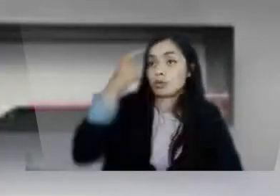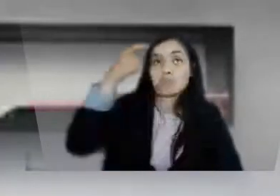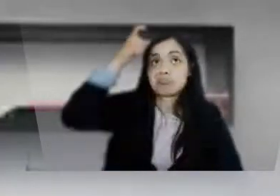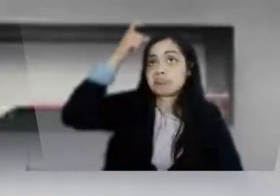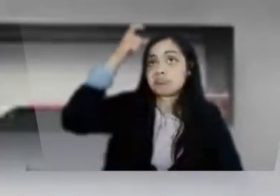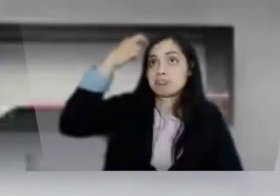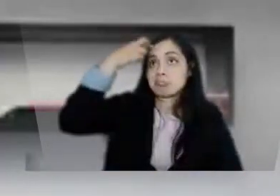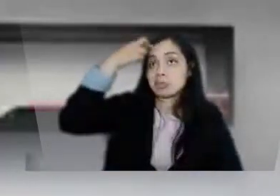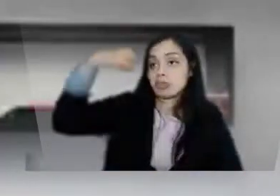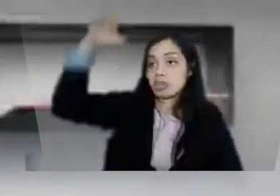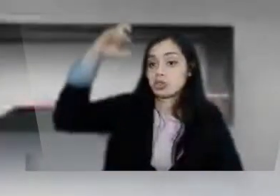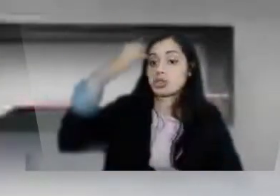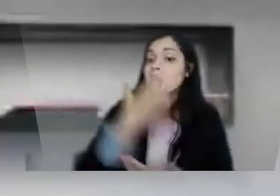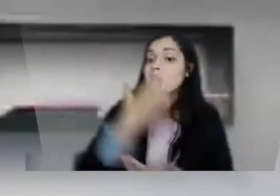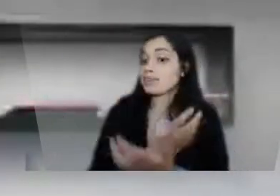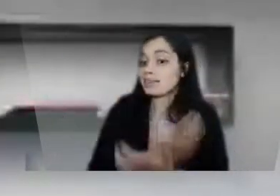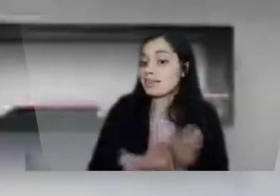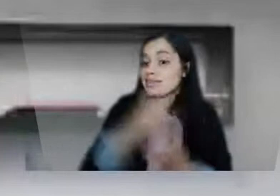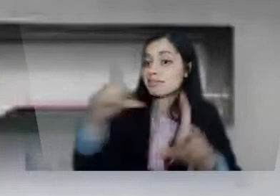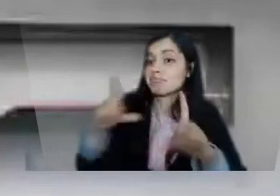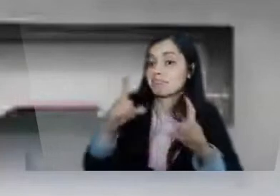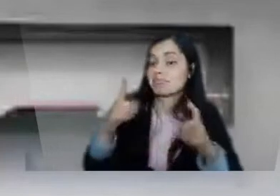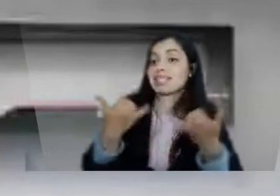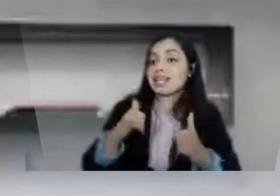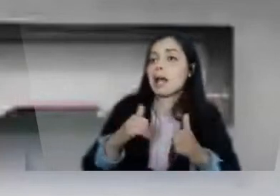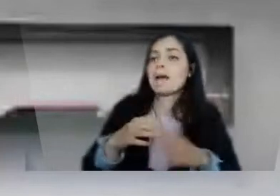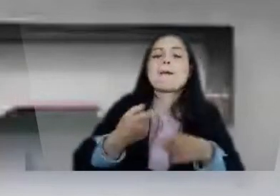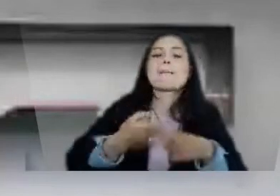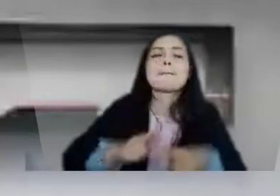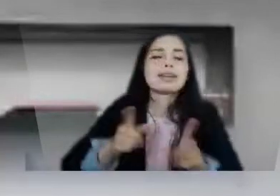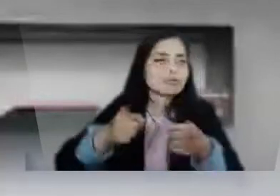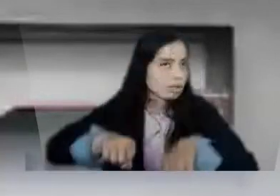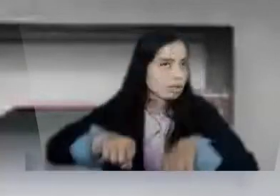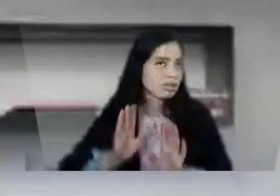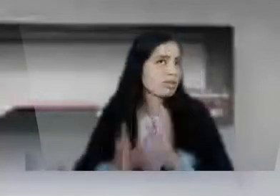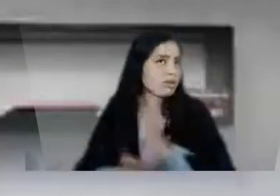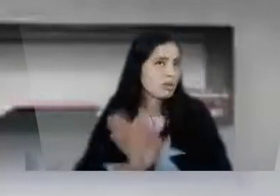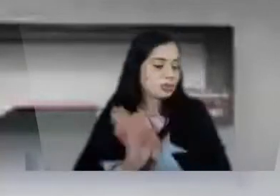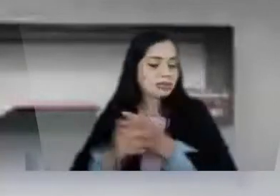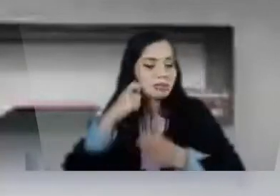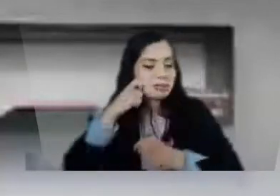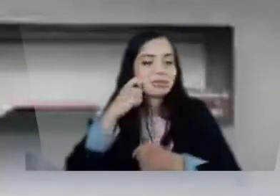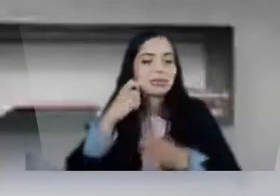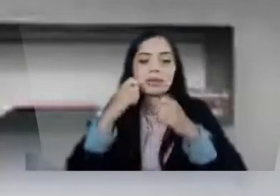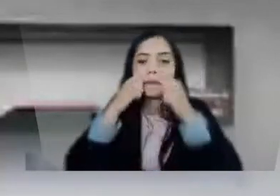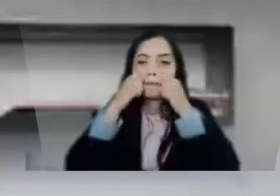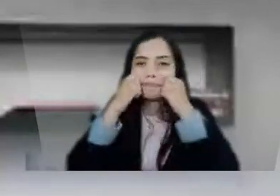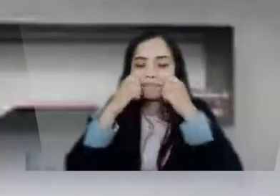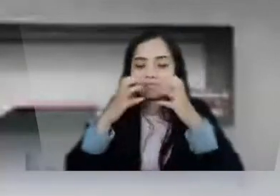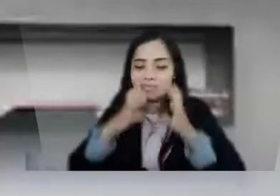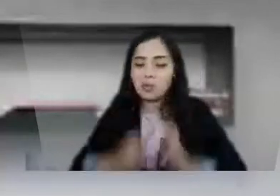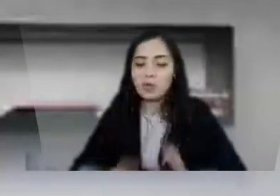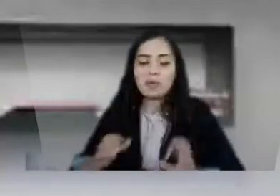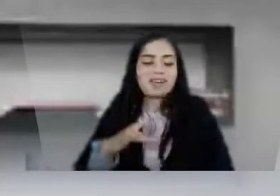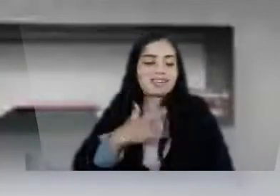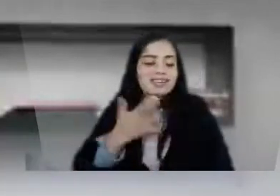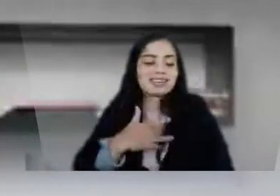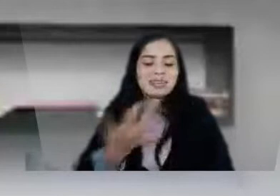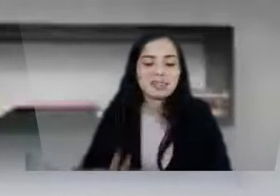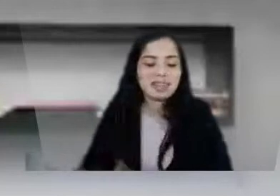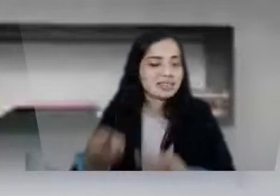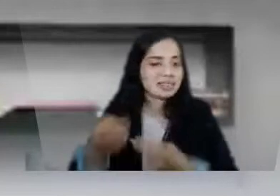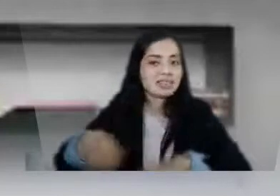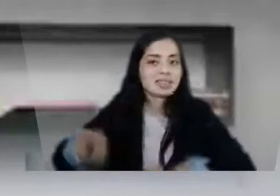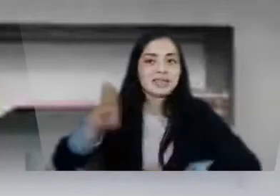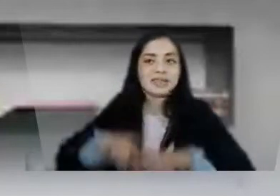nos involucramos, también entran a jugar obviamente esos componentes personales que son fundamentales y que